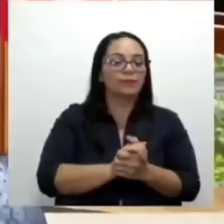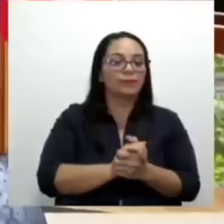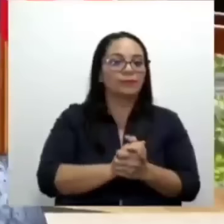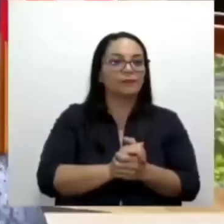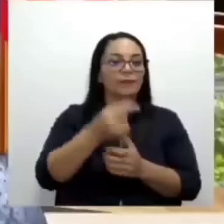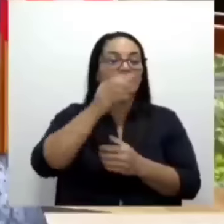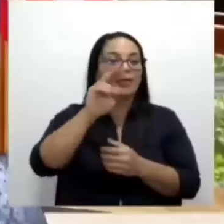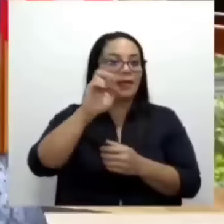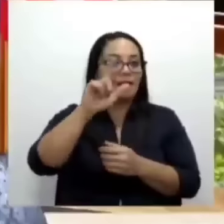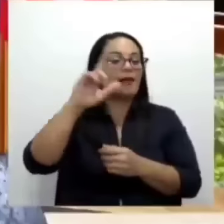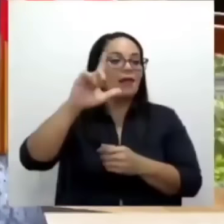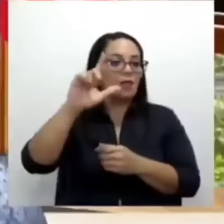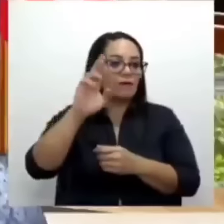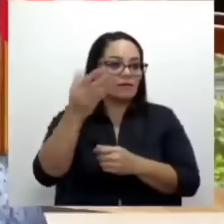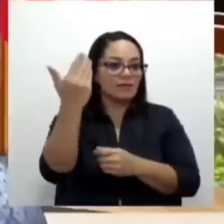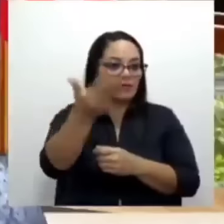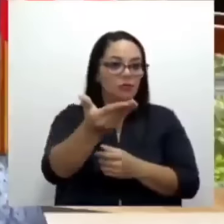Laura Richardson.